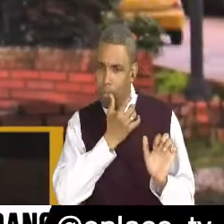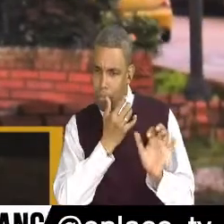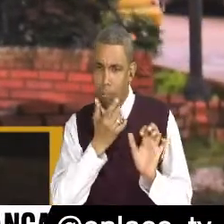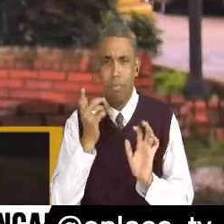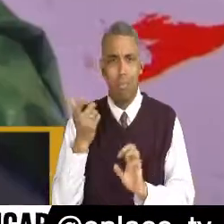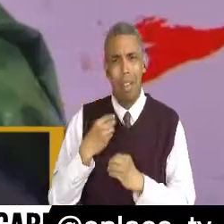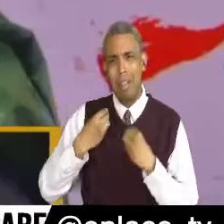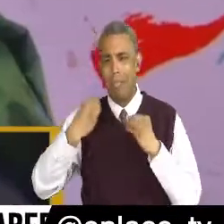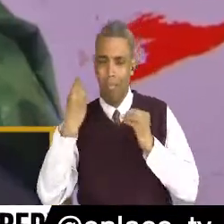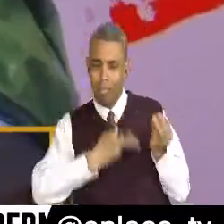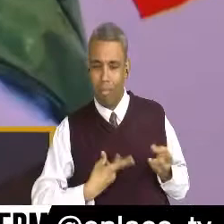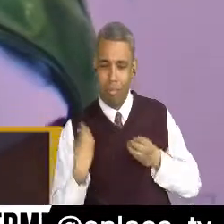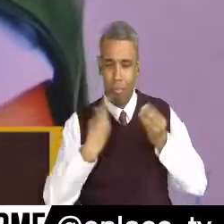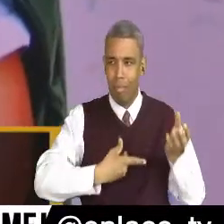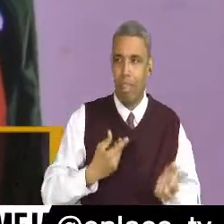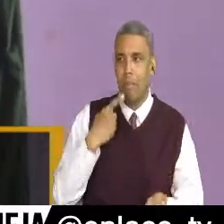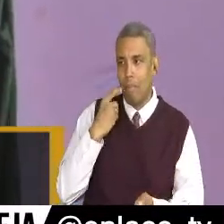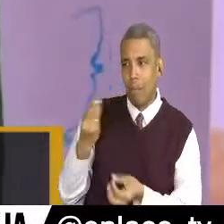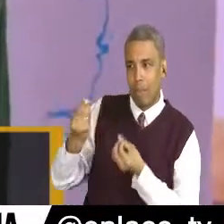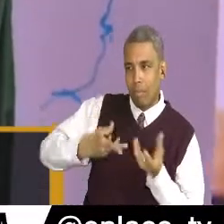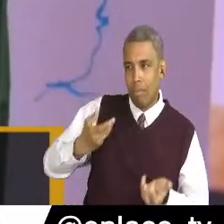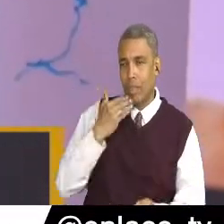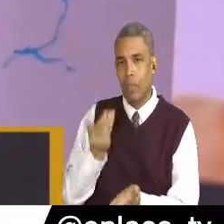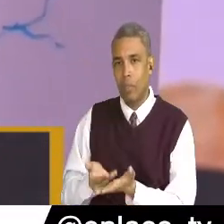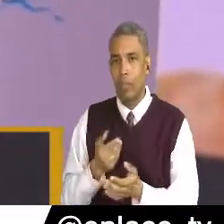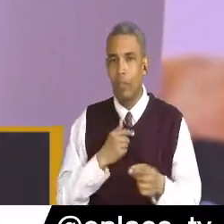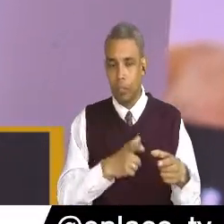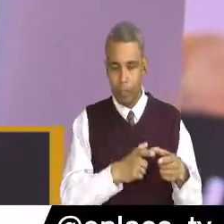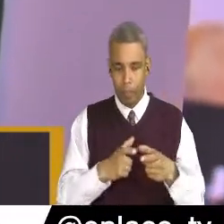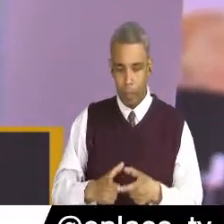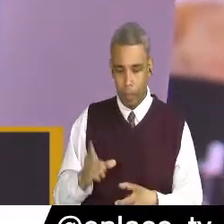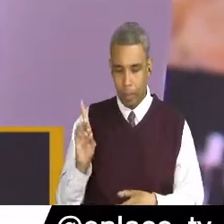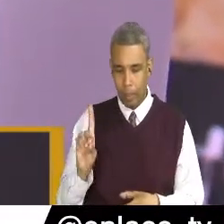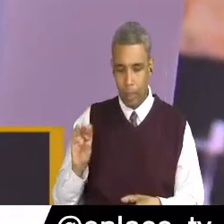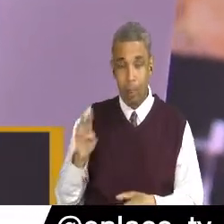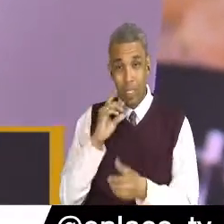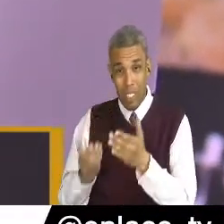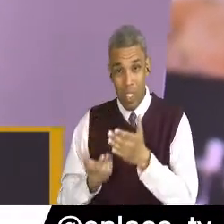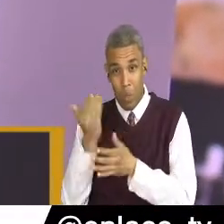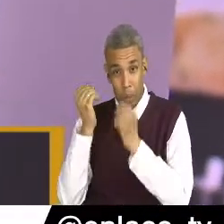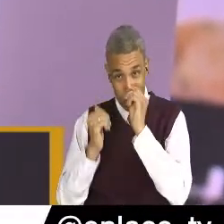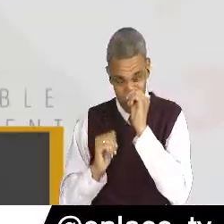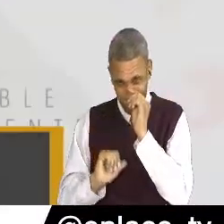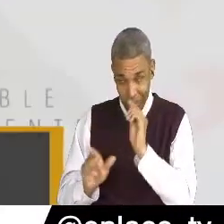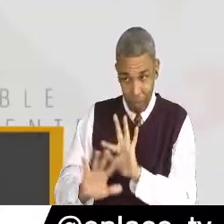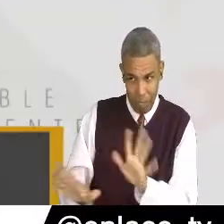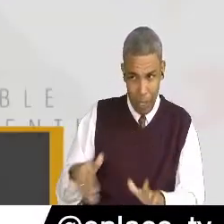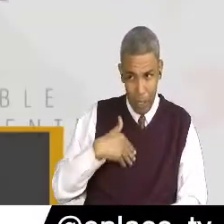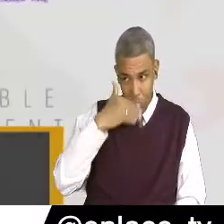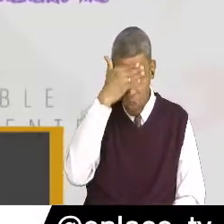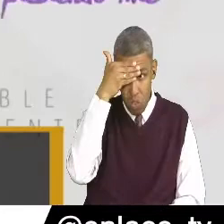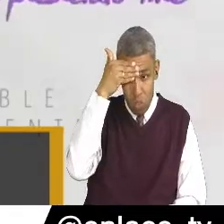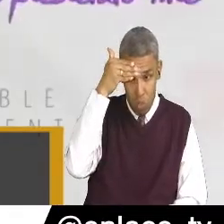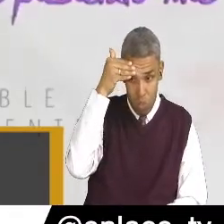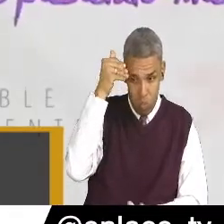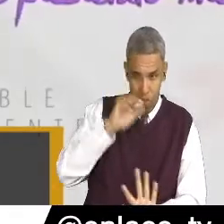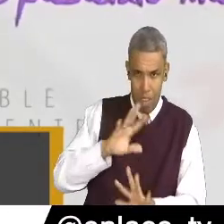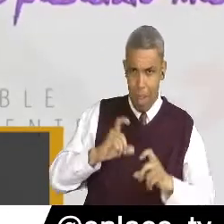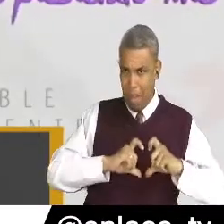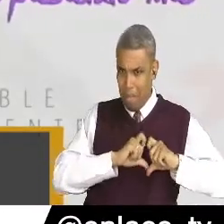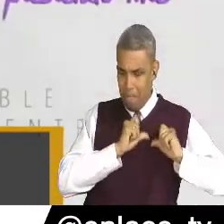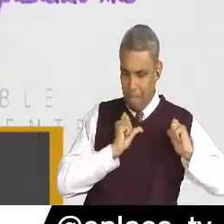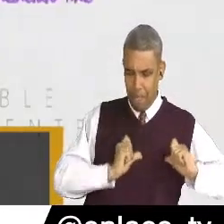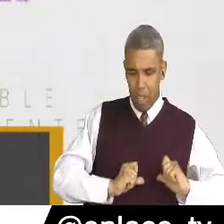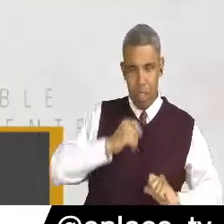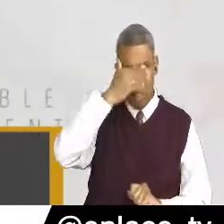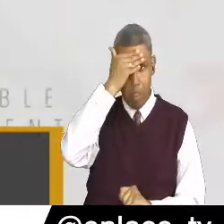y de todo. Viloria lanza su primer sencillo llamado Ya te olvidé y, aunque sabe que no la tendrá fácil, trabaja fuertemente para lograr sus